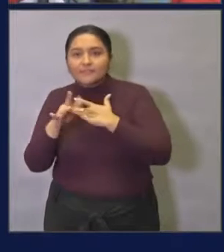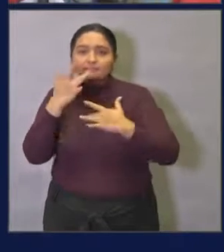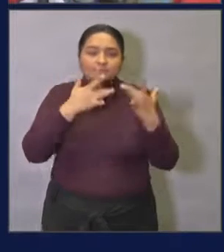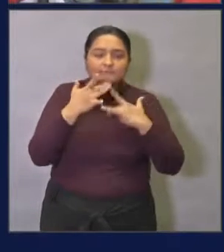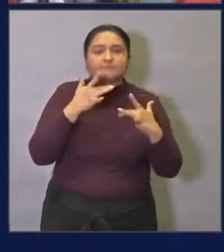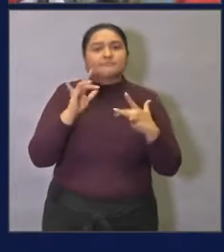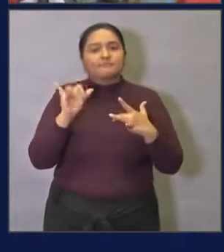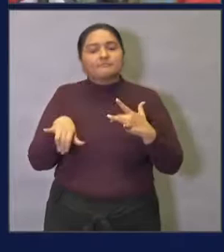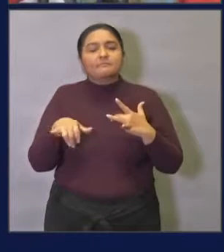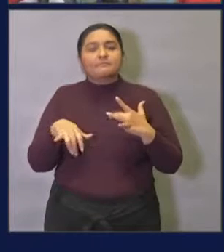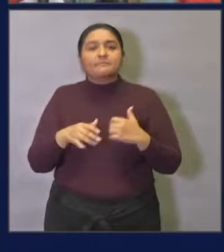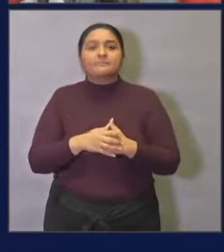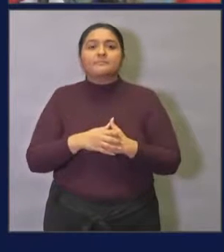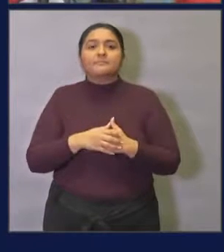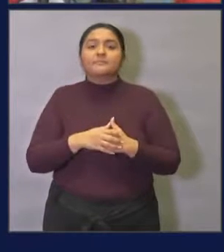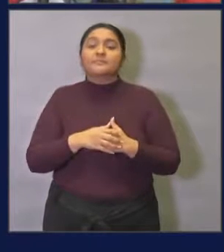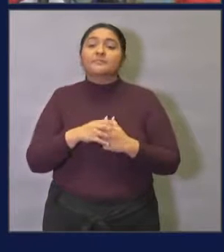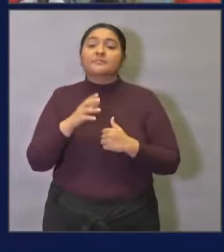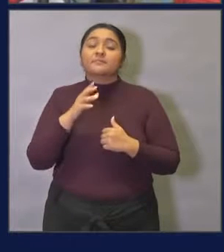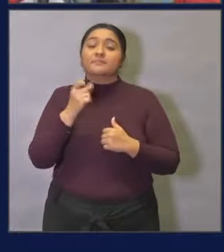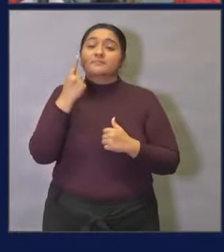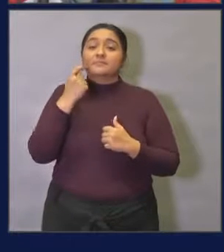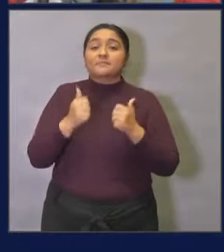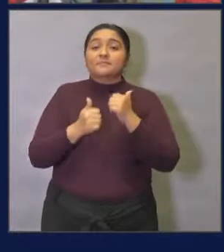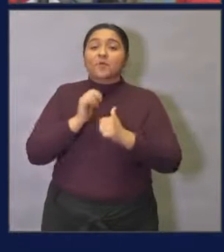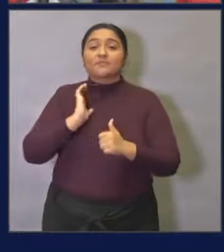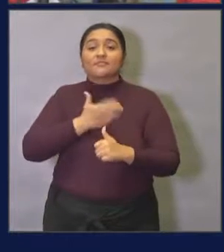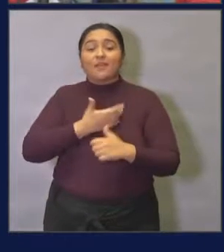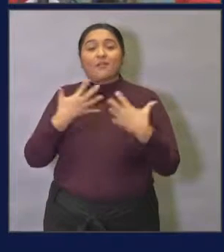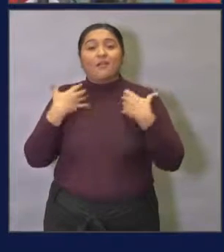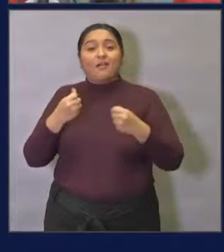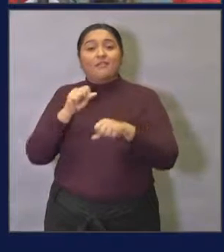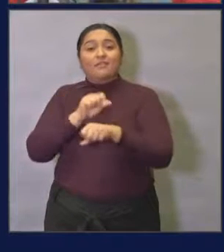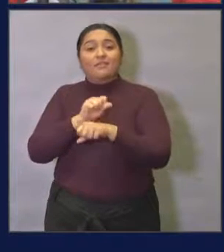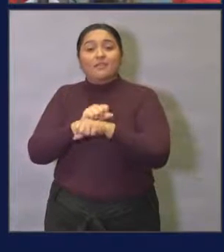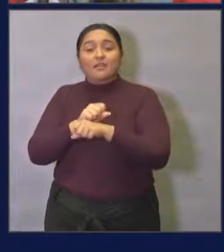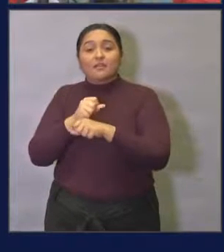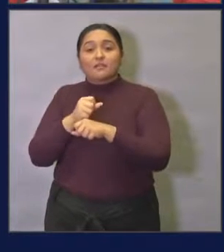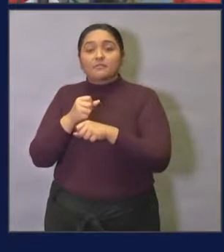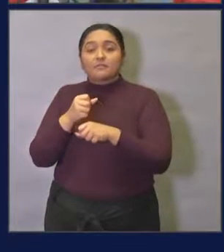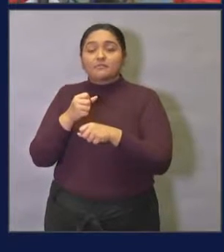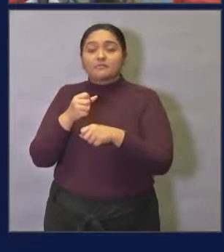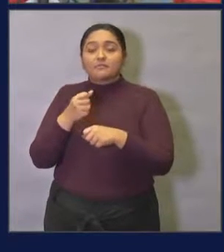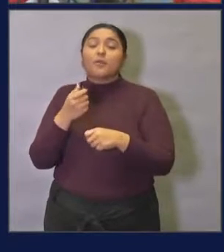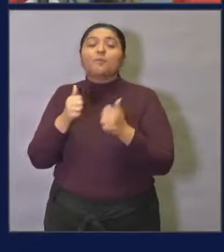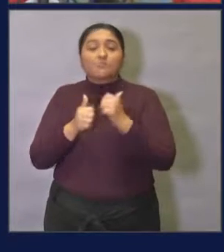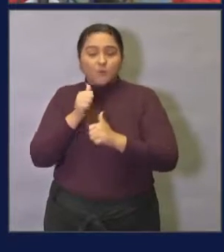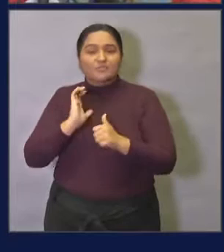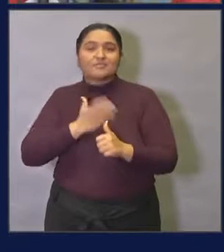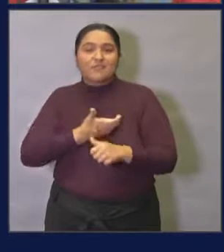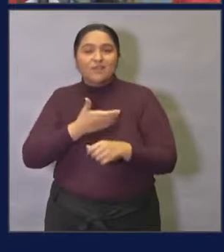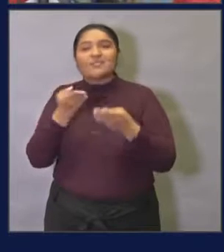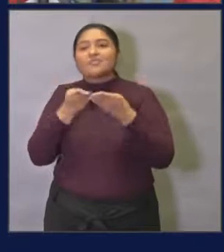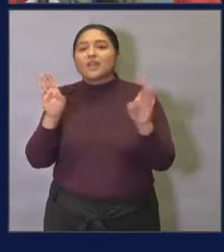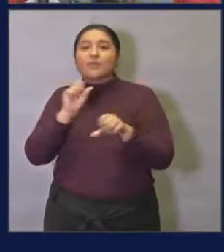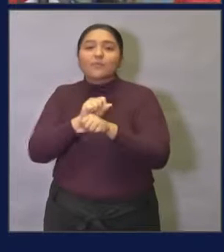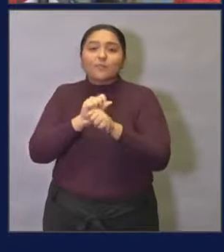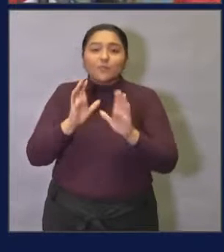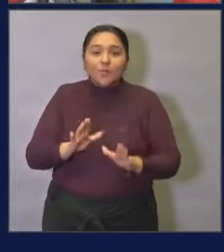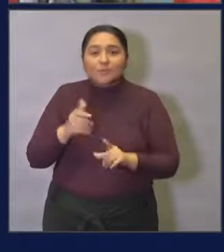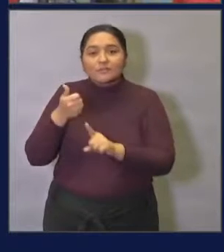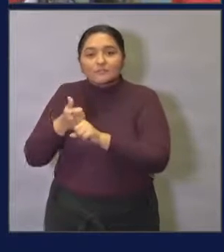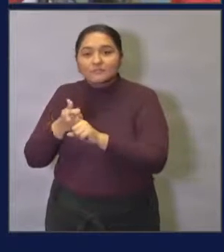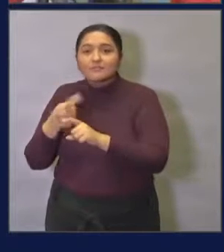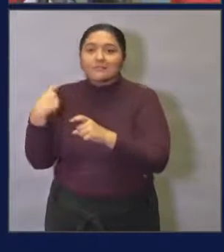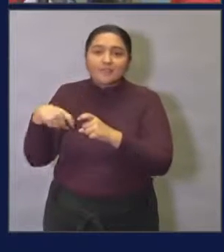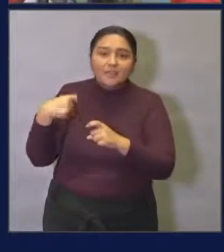trabajadores esenciales son latinos y afroamericanos y no pueden trabajar desde su hogar o quedarse en casa.